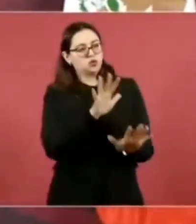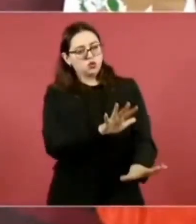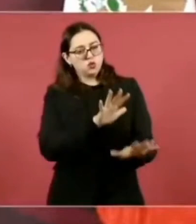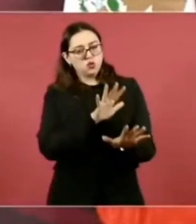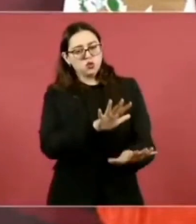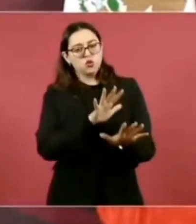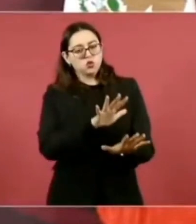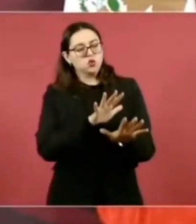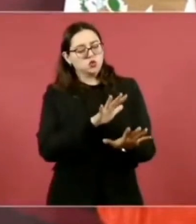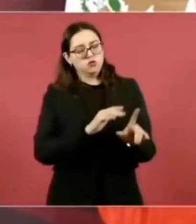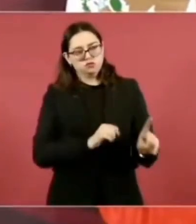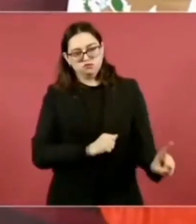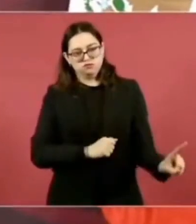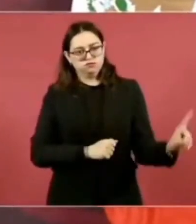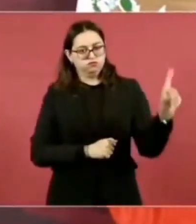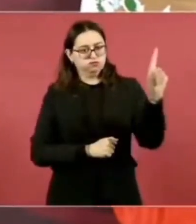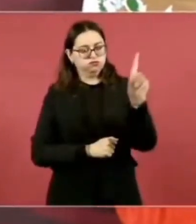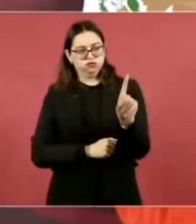de posgrado,